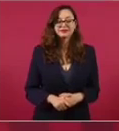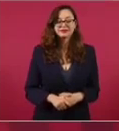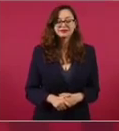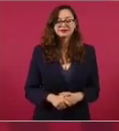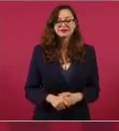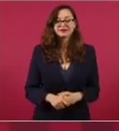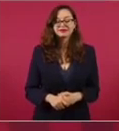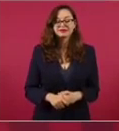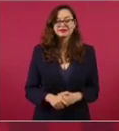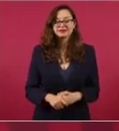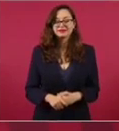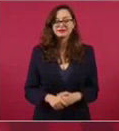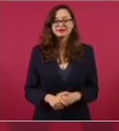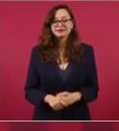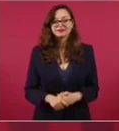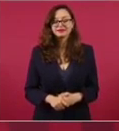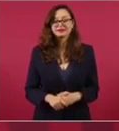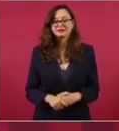muchos